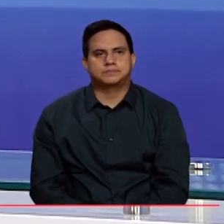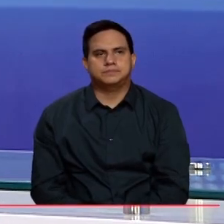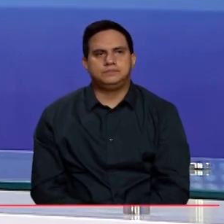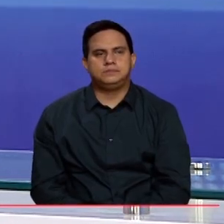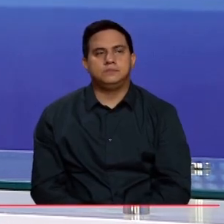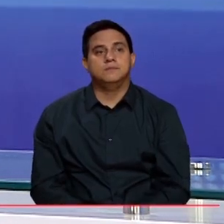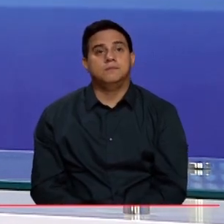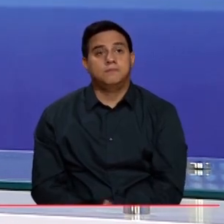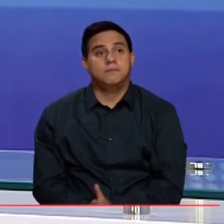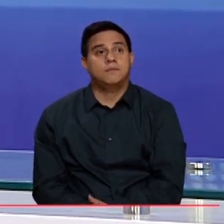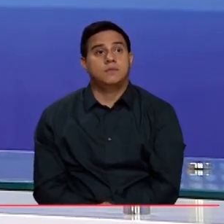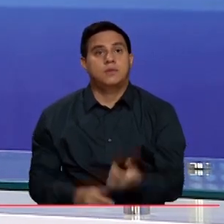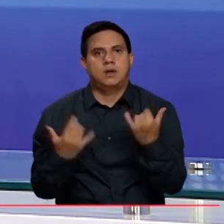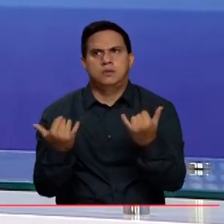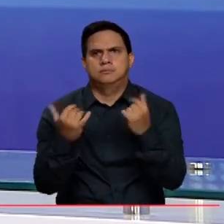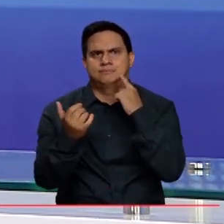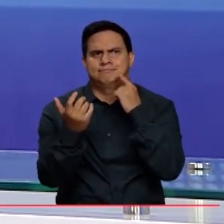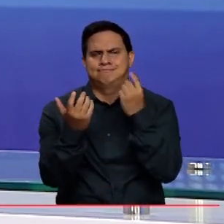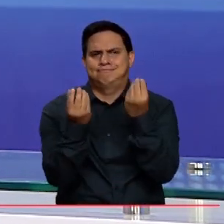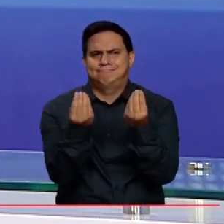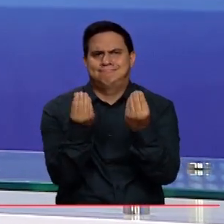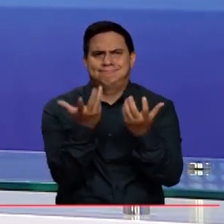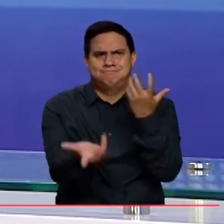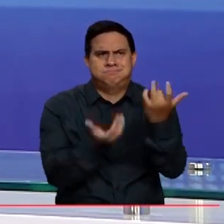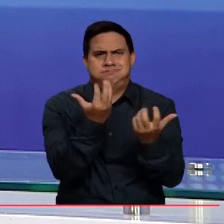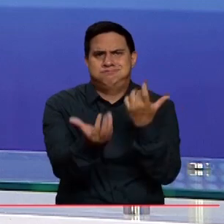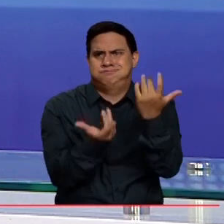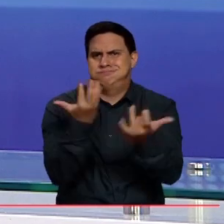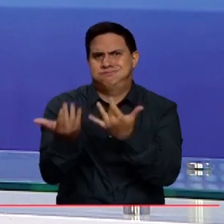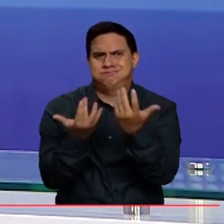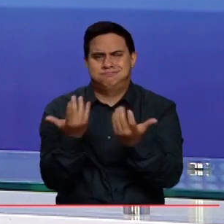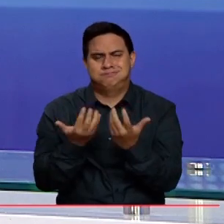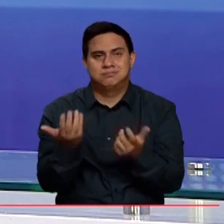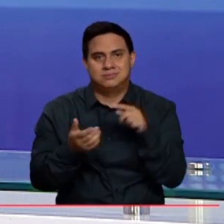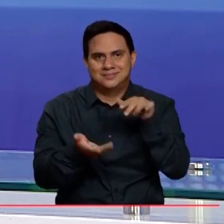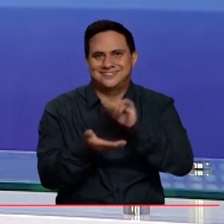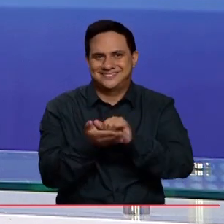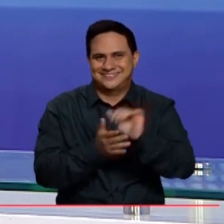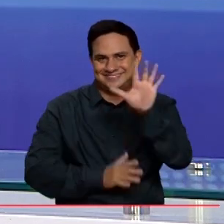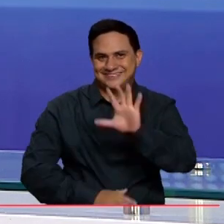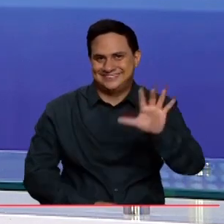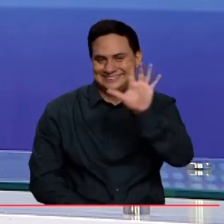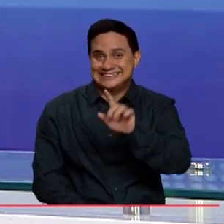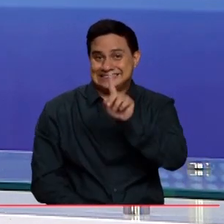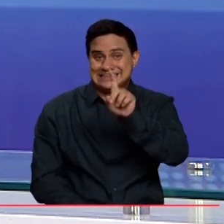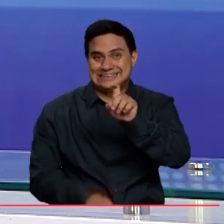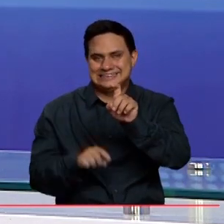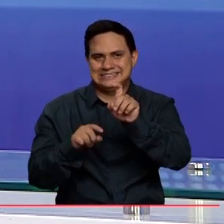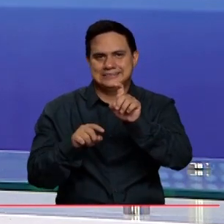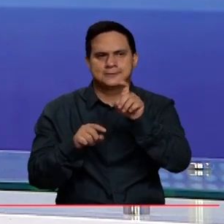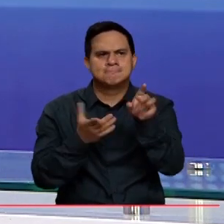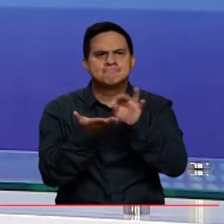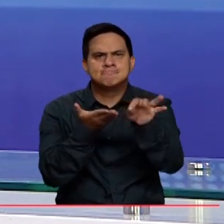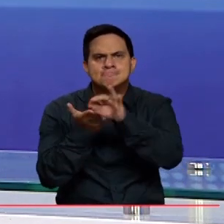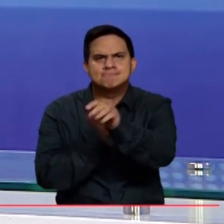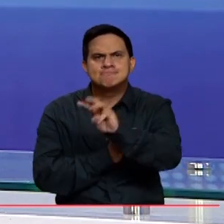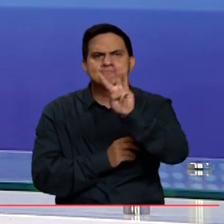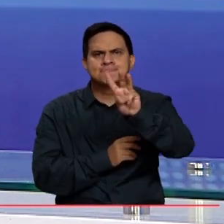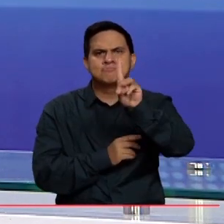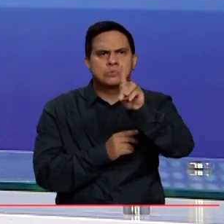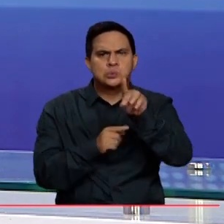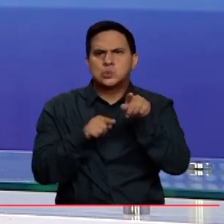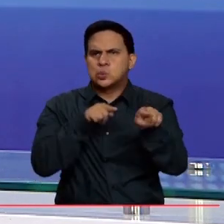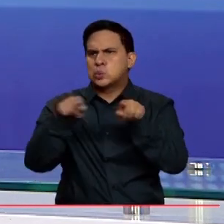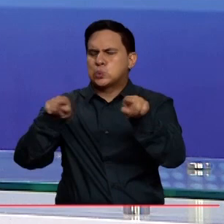A raíz de los cientos de incendios forestales que se han registrado en los últimos días en 6 departamentos y más de 31 municipios colombianos,